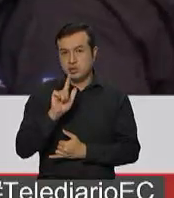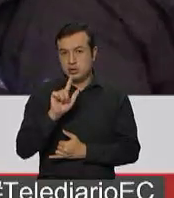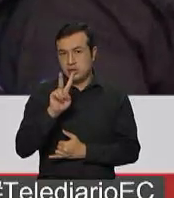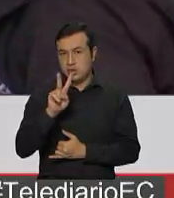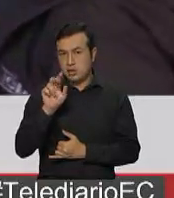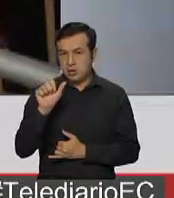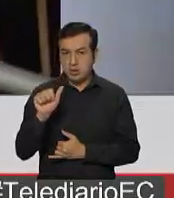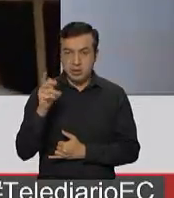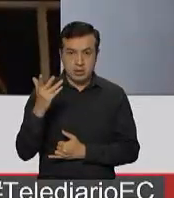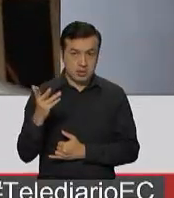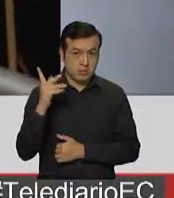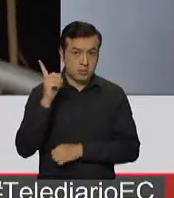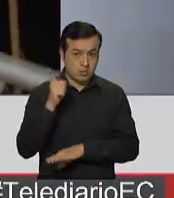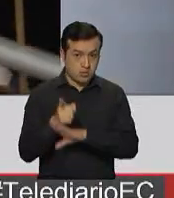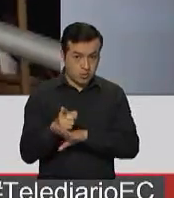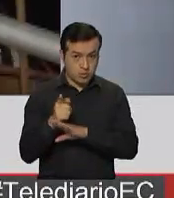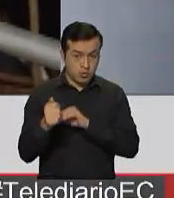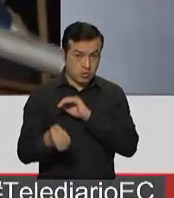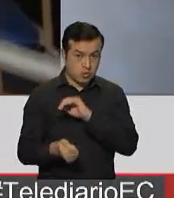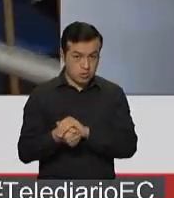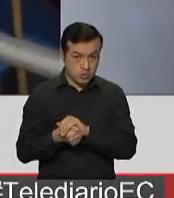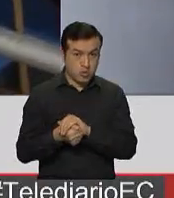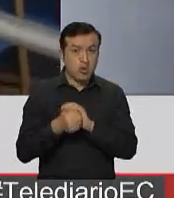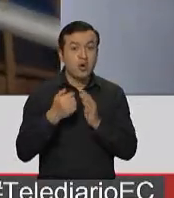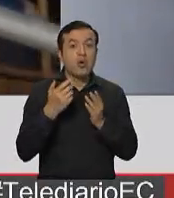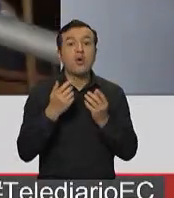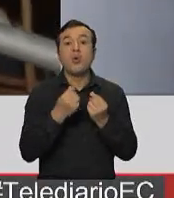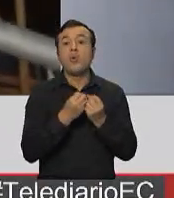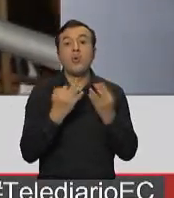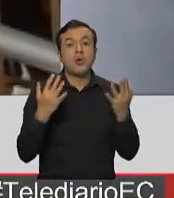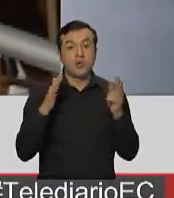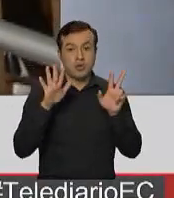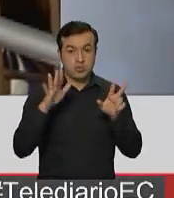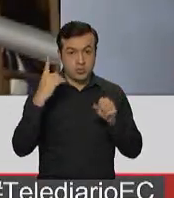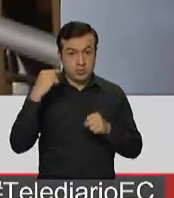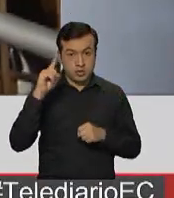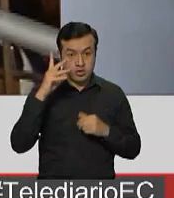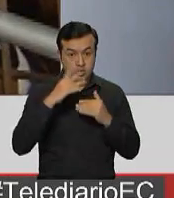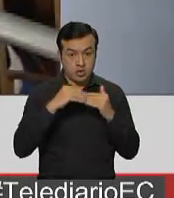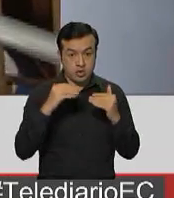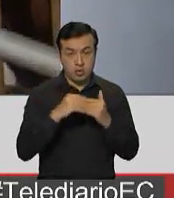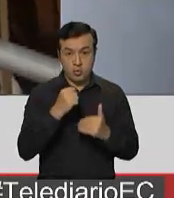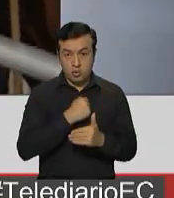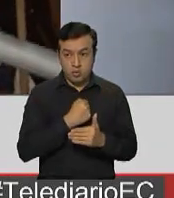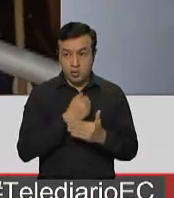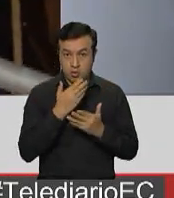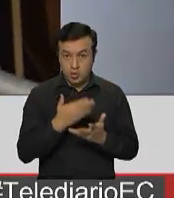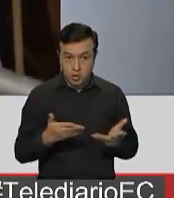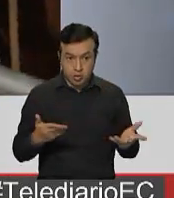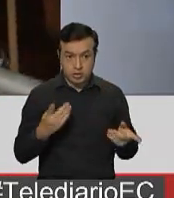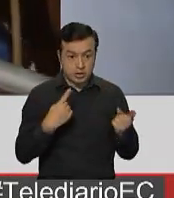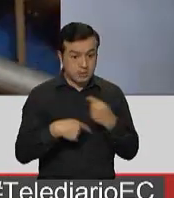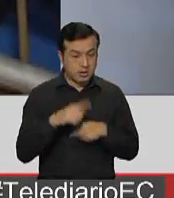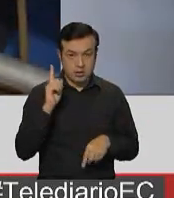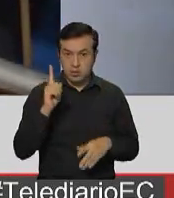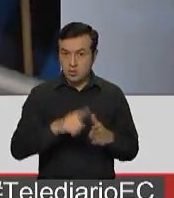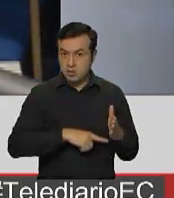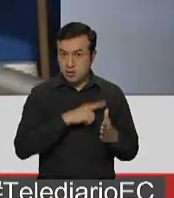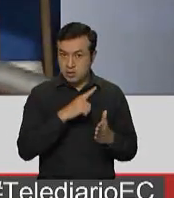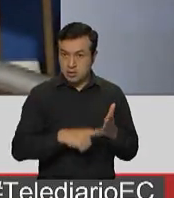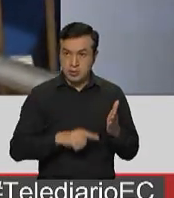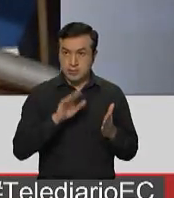prisión preventiva. La prohibición de enajenar bienes por un monto de 8 millones de dólares, que es el monto precisamente del contrato